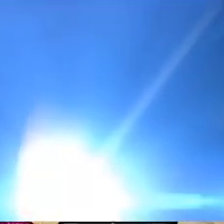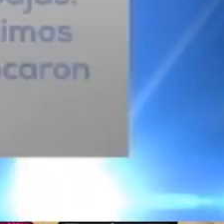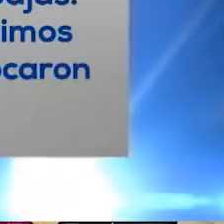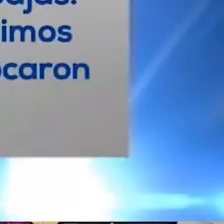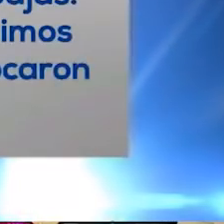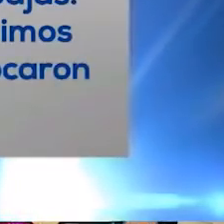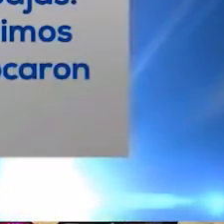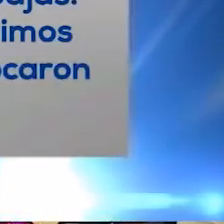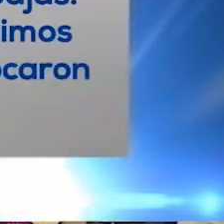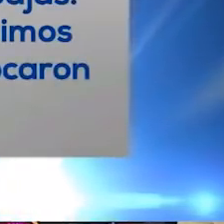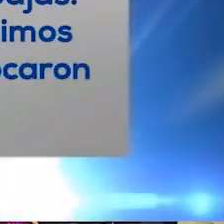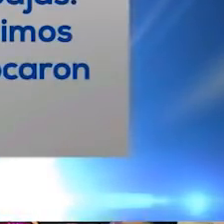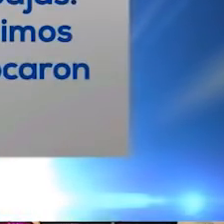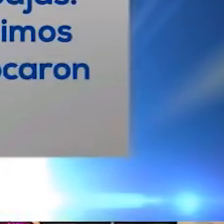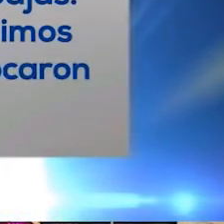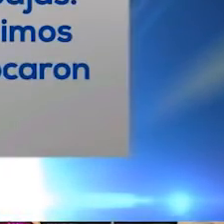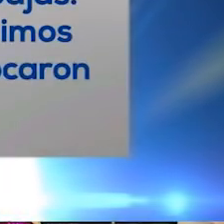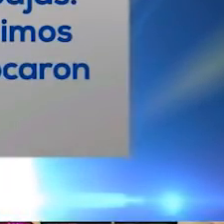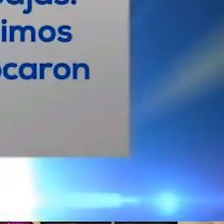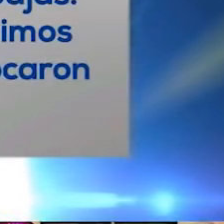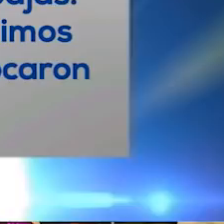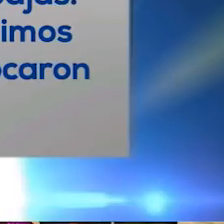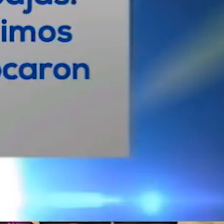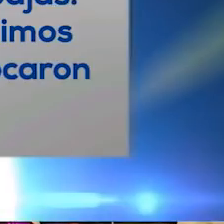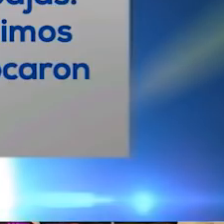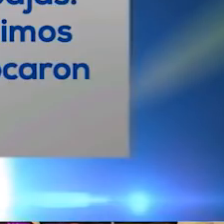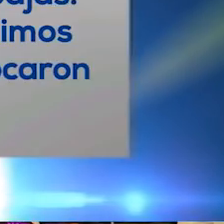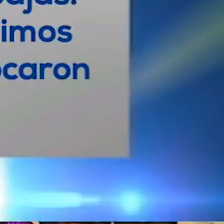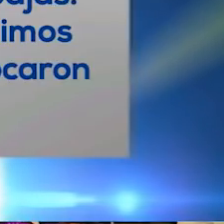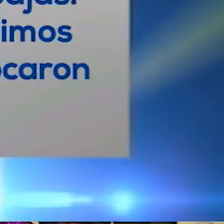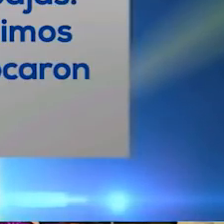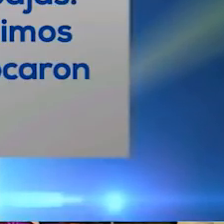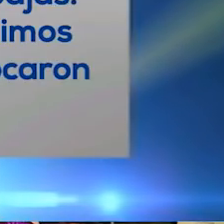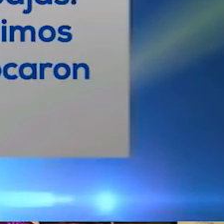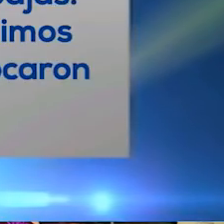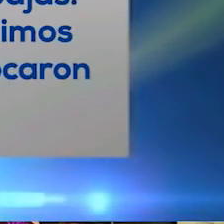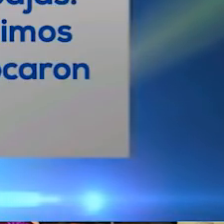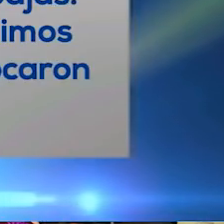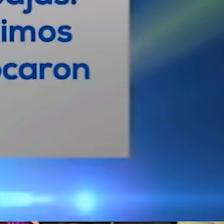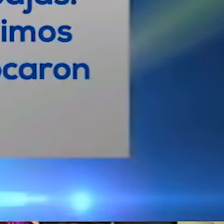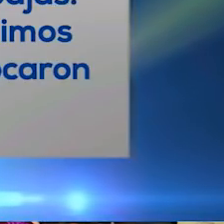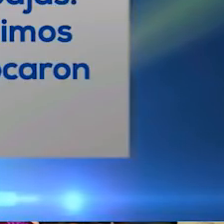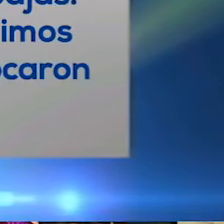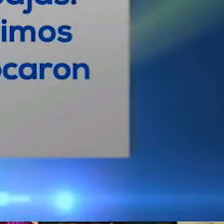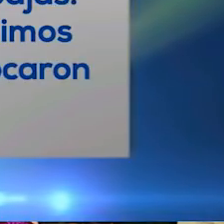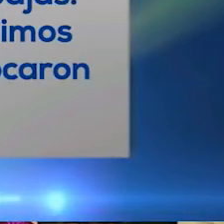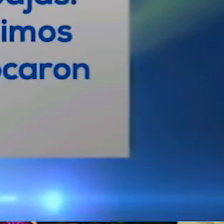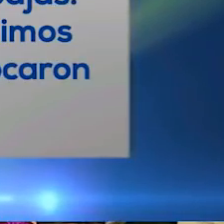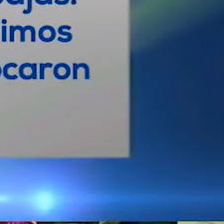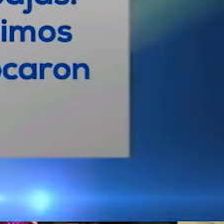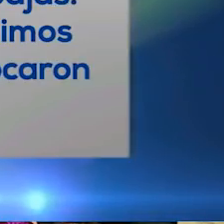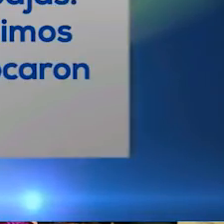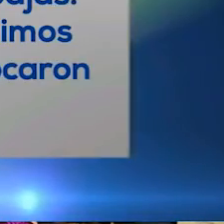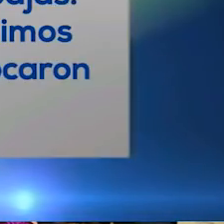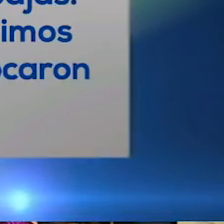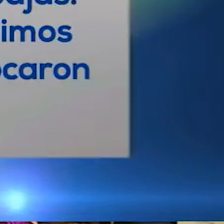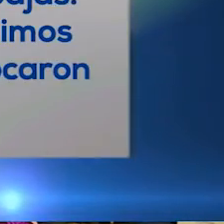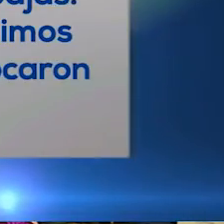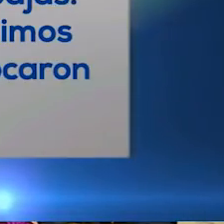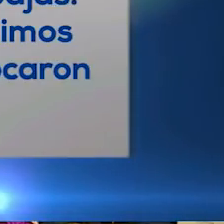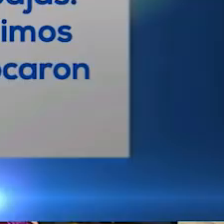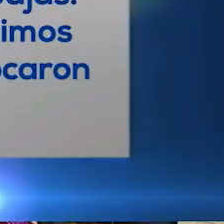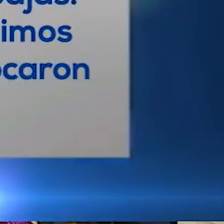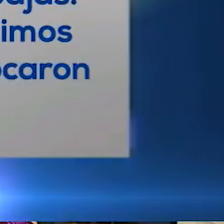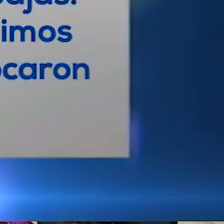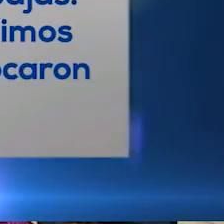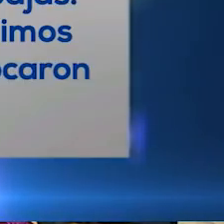de 3 habitaciones. Era de 3 personas, una parte de un tío que murió, una de mi abuela y otra de la herencia de un tío que está vivo, está